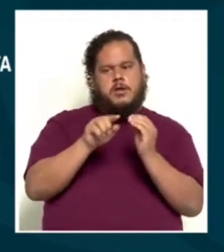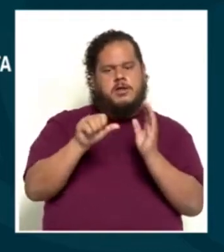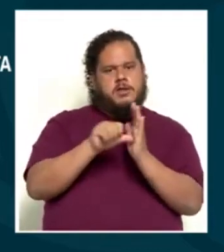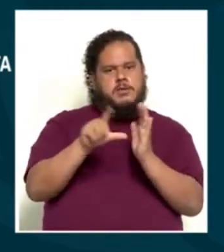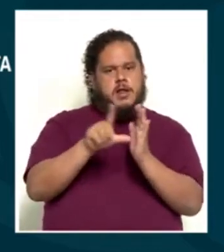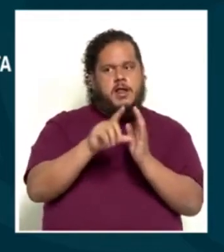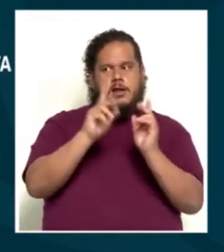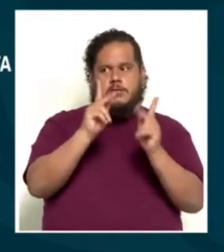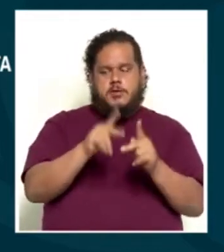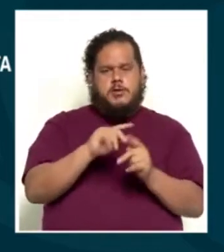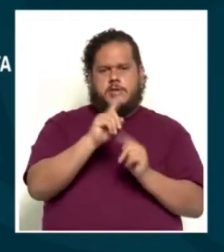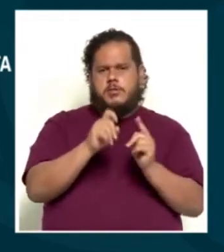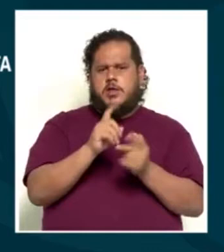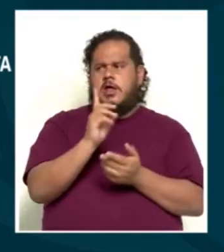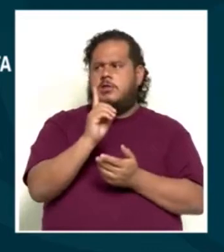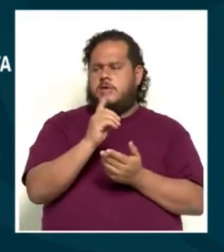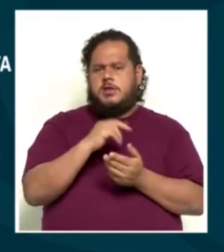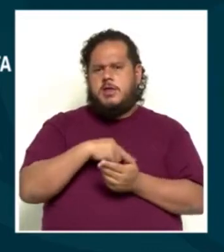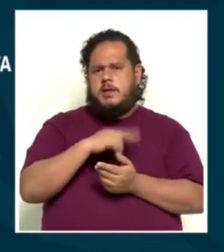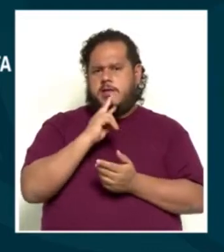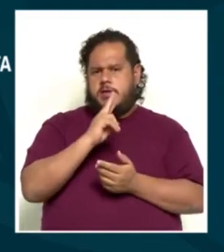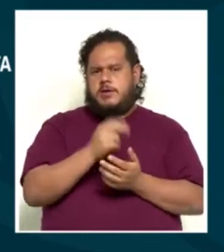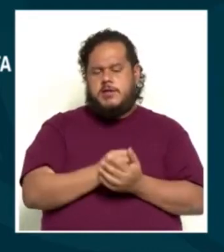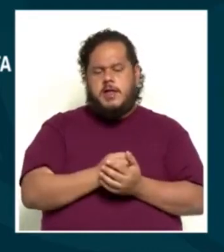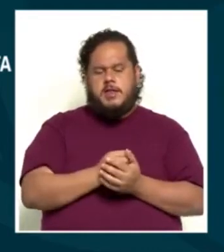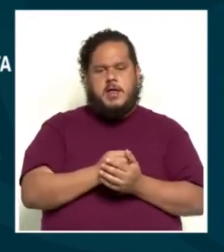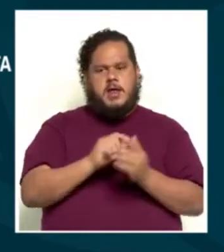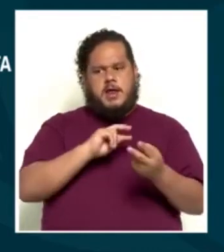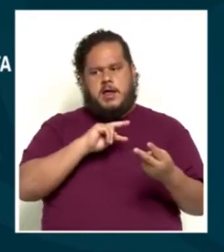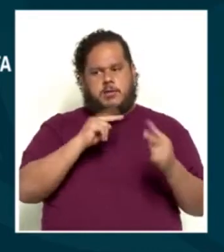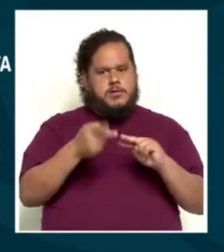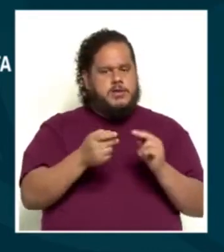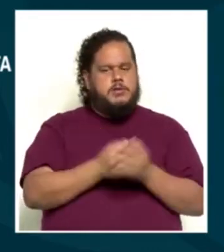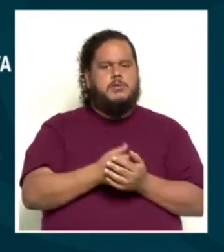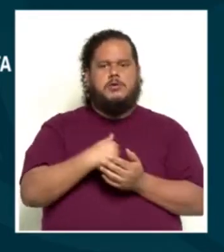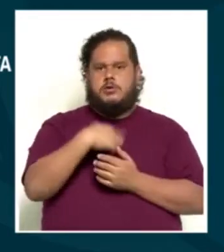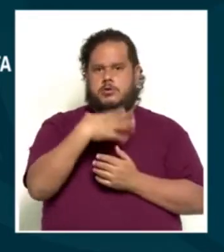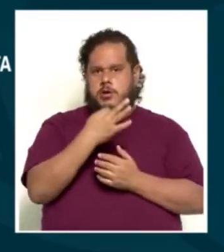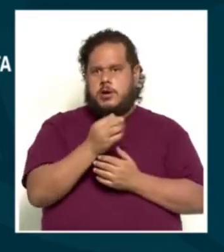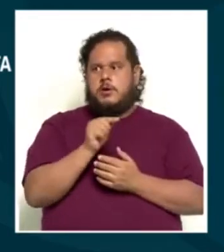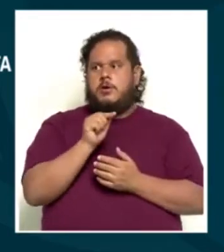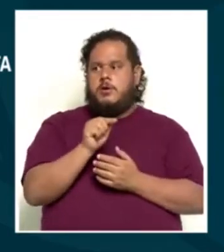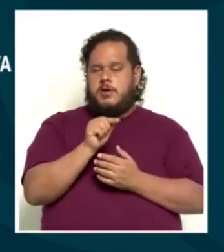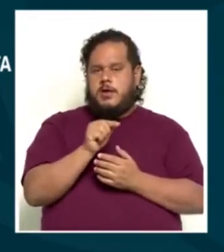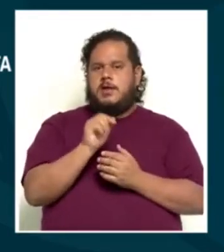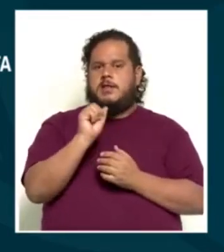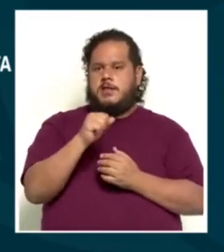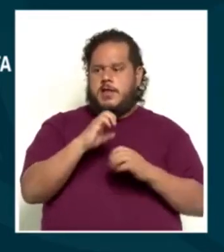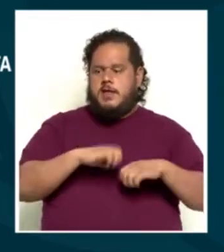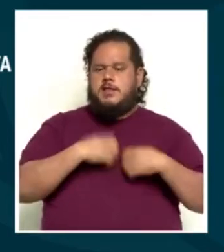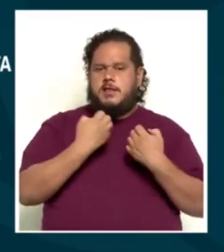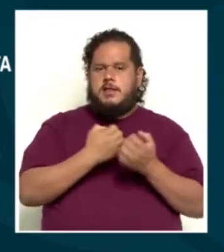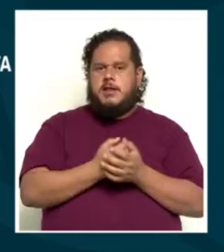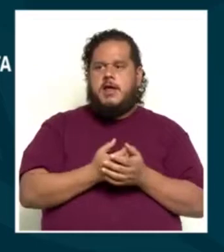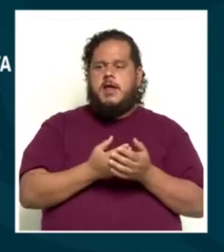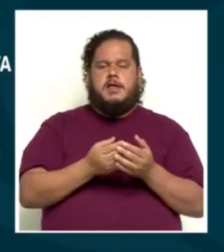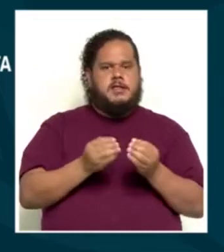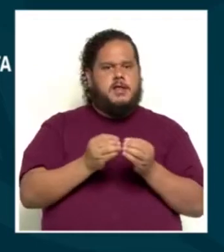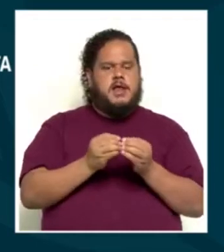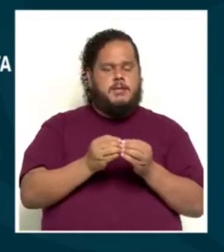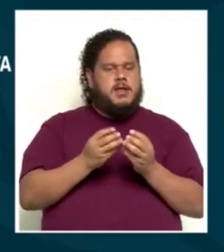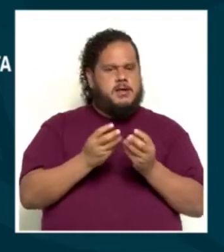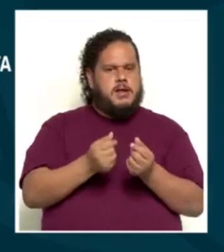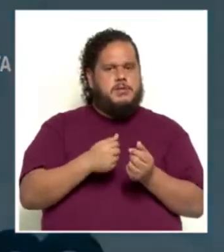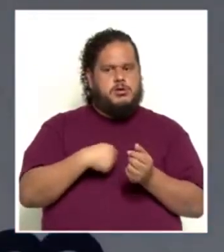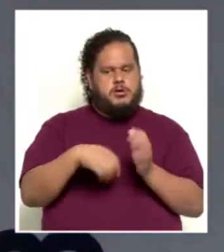gente se preguntaba dónde estaba verdaderamente la oposición. Creo que sí existirá y será más beligerante. Te